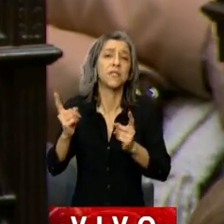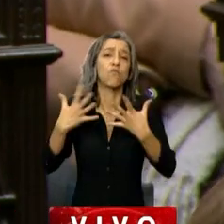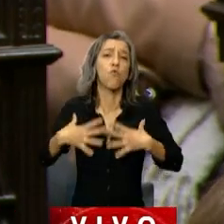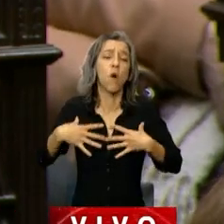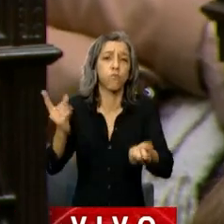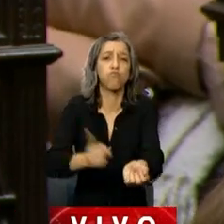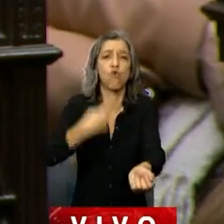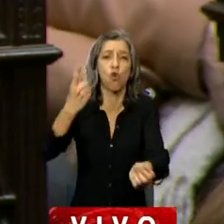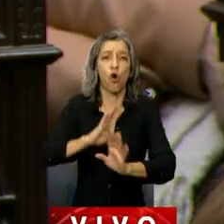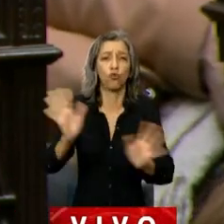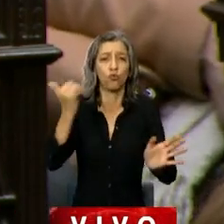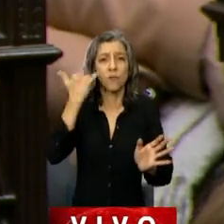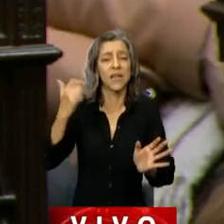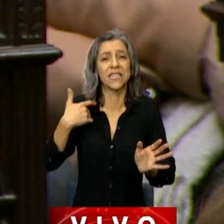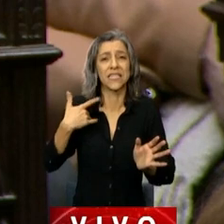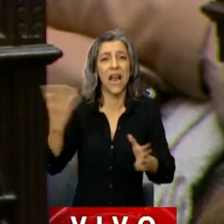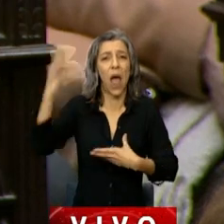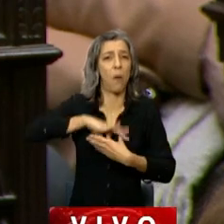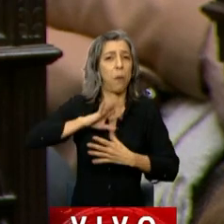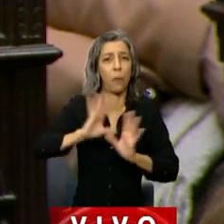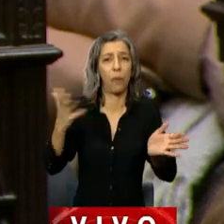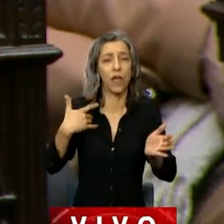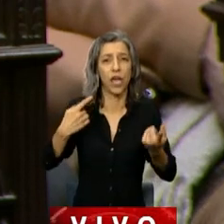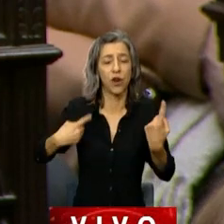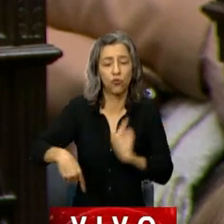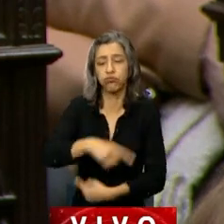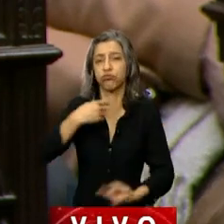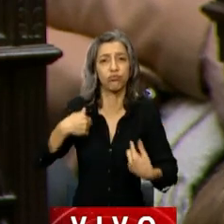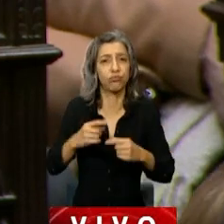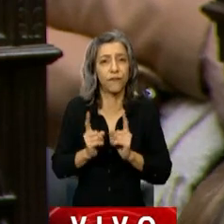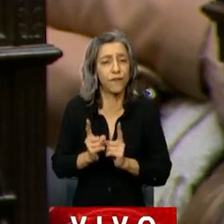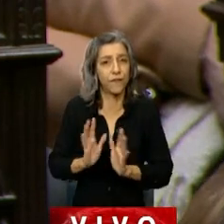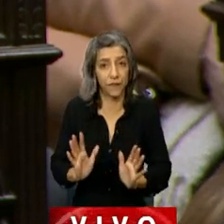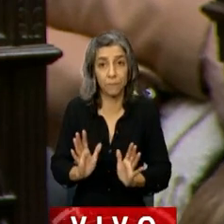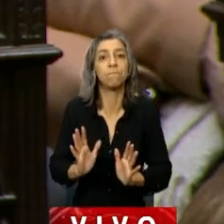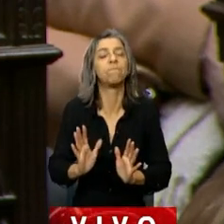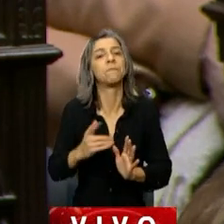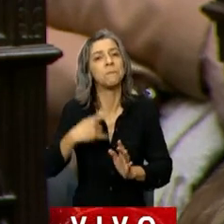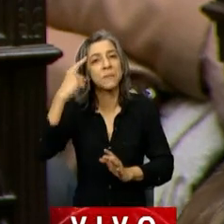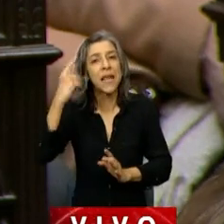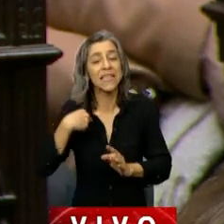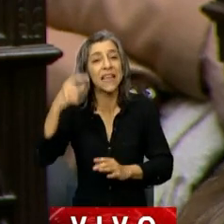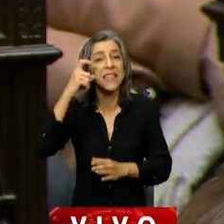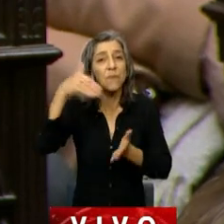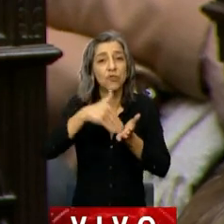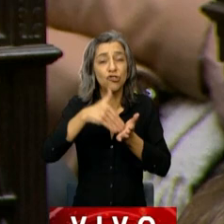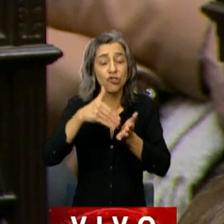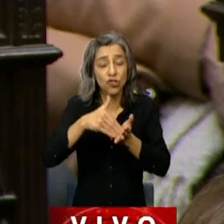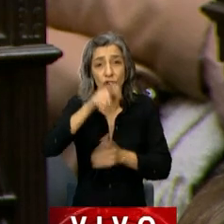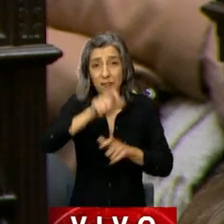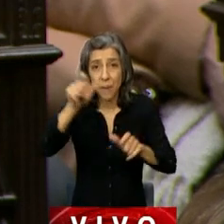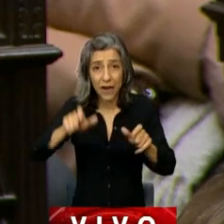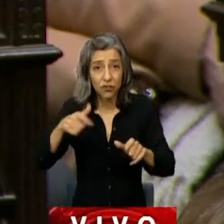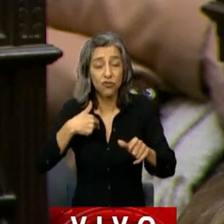antimicrobianos. Y se prevé que para el año 2050 10 millones de personas van a morir por